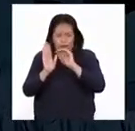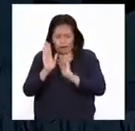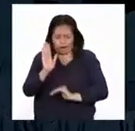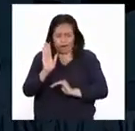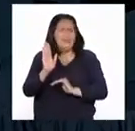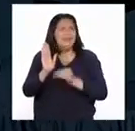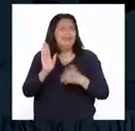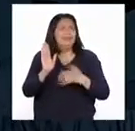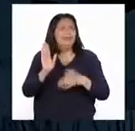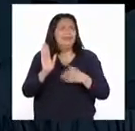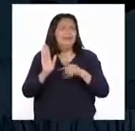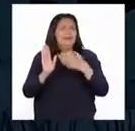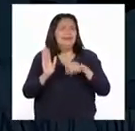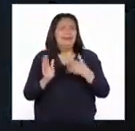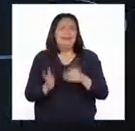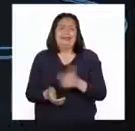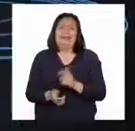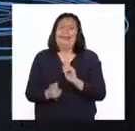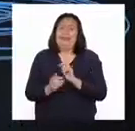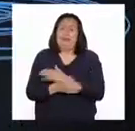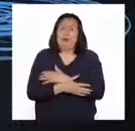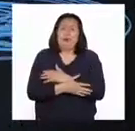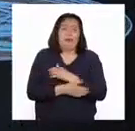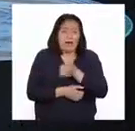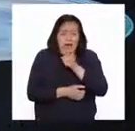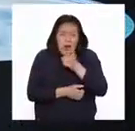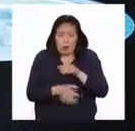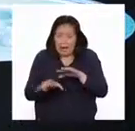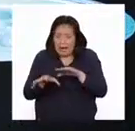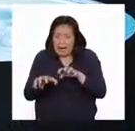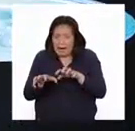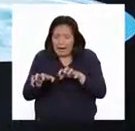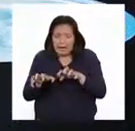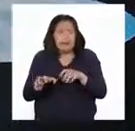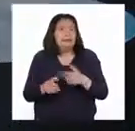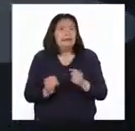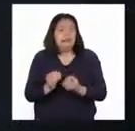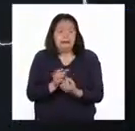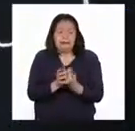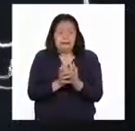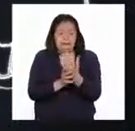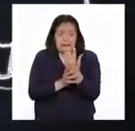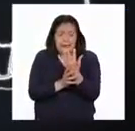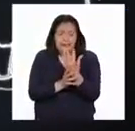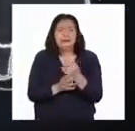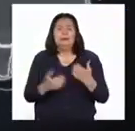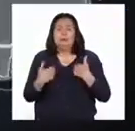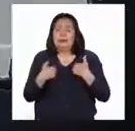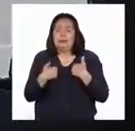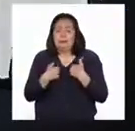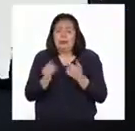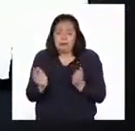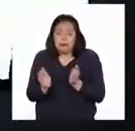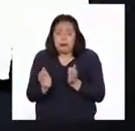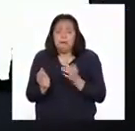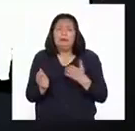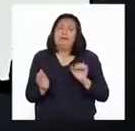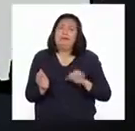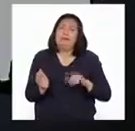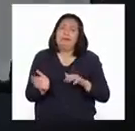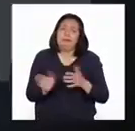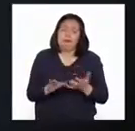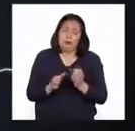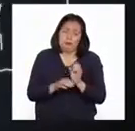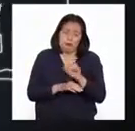centígrados. A esa temperatura, el agua empieza a congelarse, las plantas y los animales jóvenes pueden morir, y